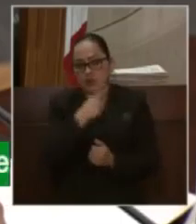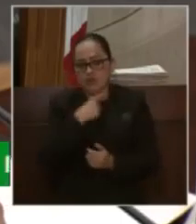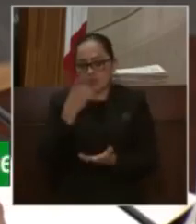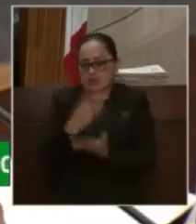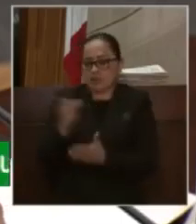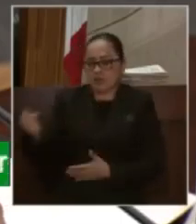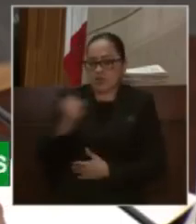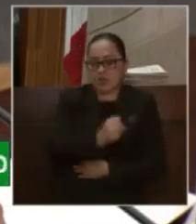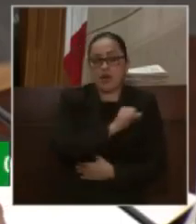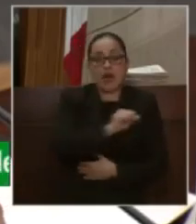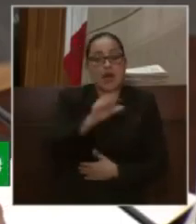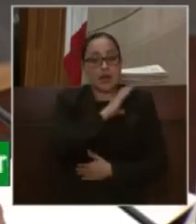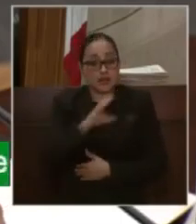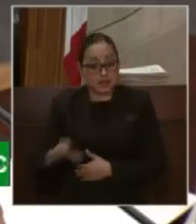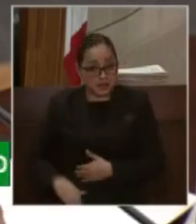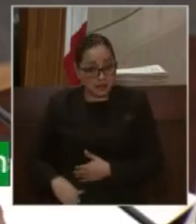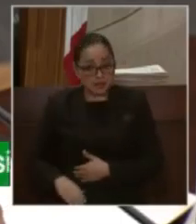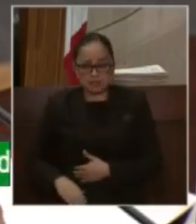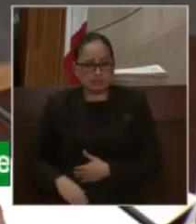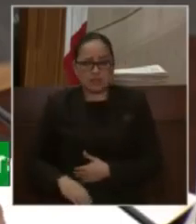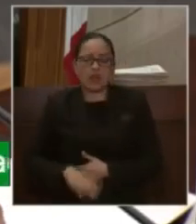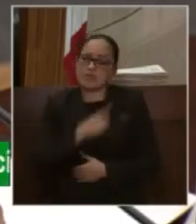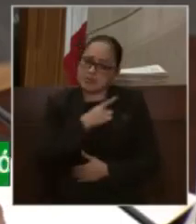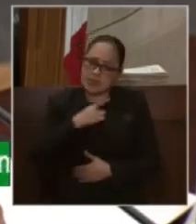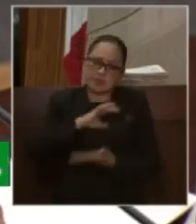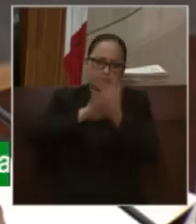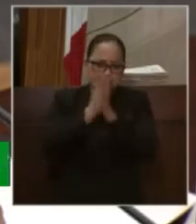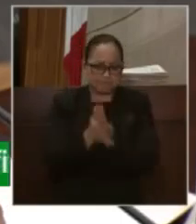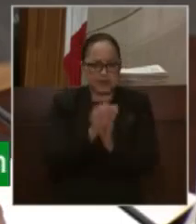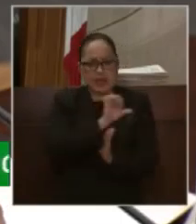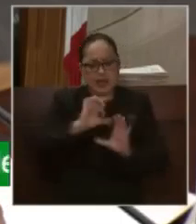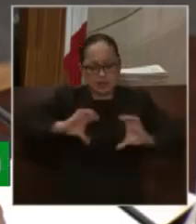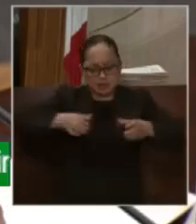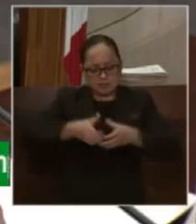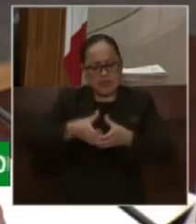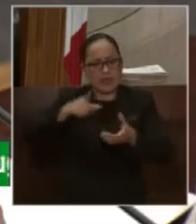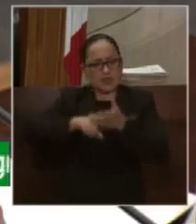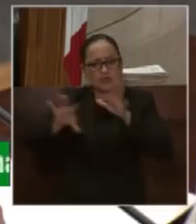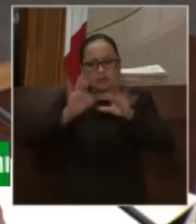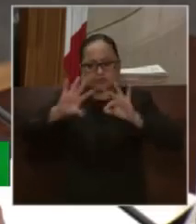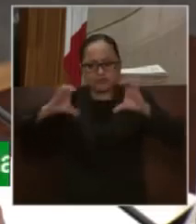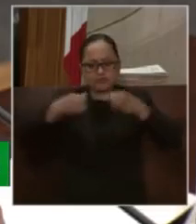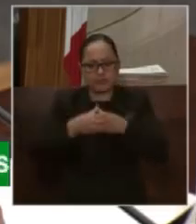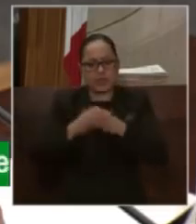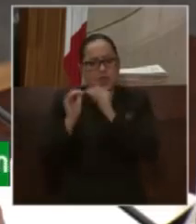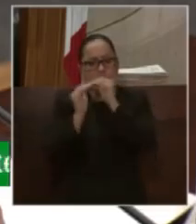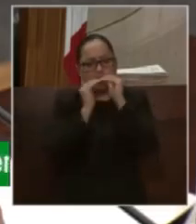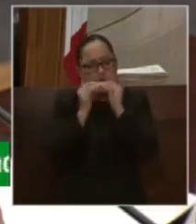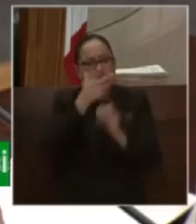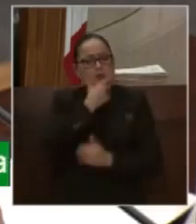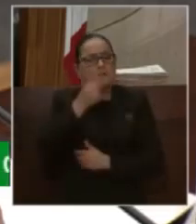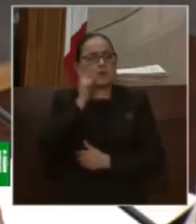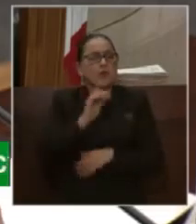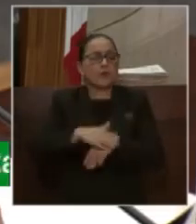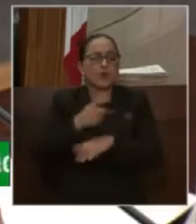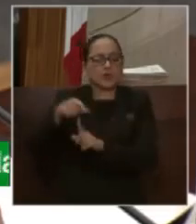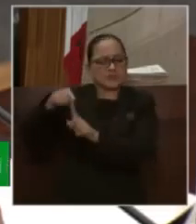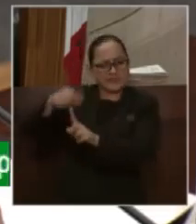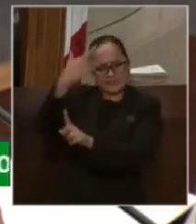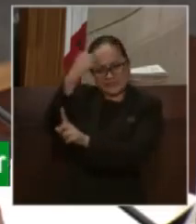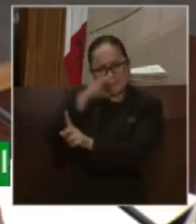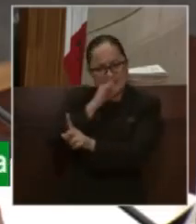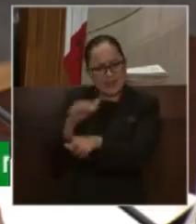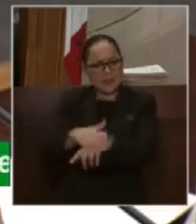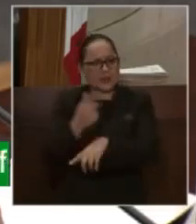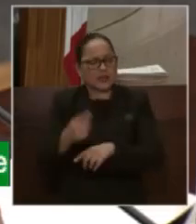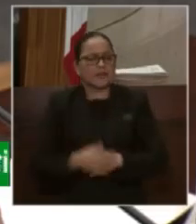postulación de candidaturas, sino que es necesario que se extiendan hasta la conformación de dichos órganos. Por tanto, se propone concluir que no le asiste la razón